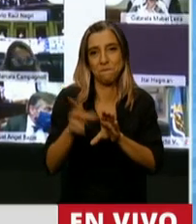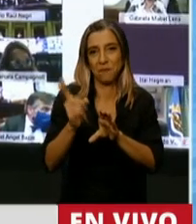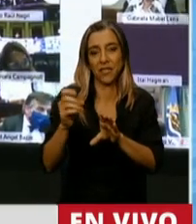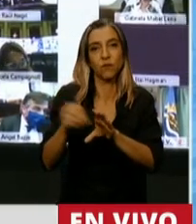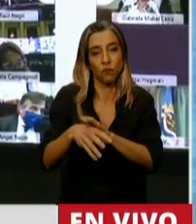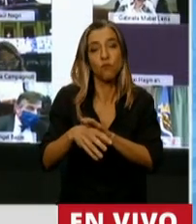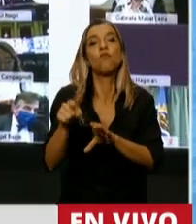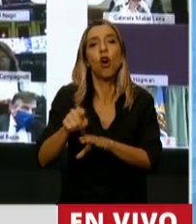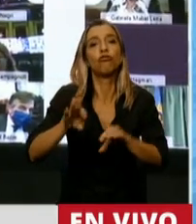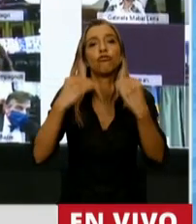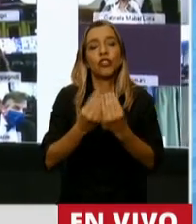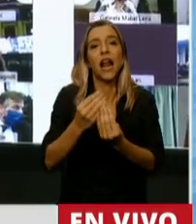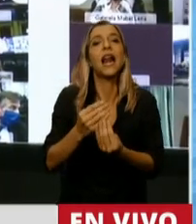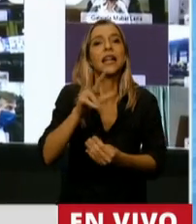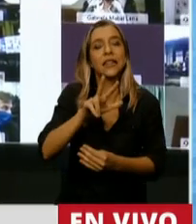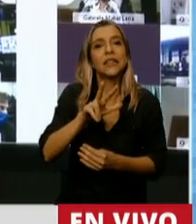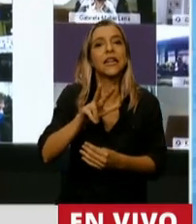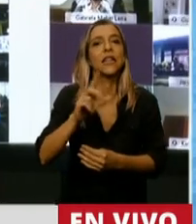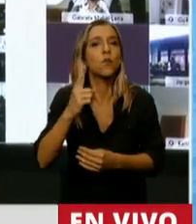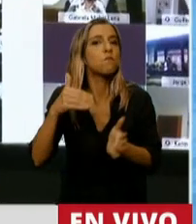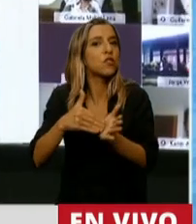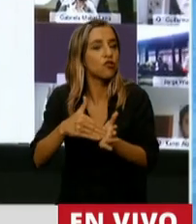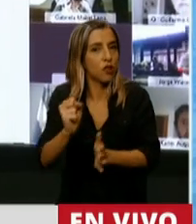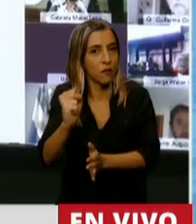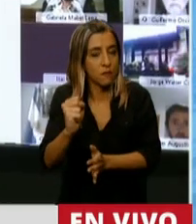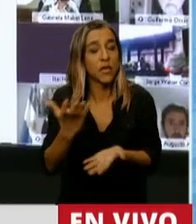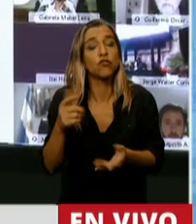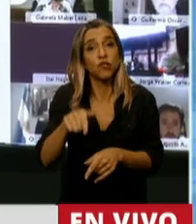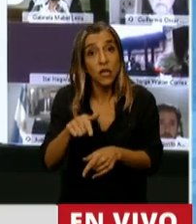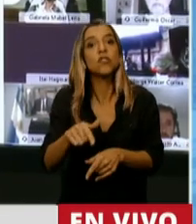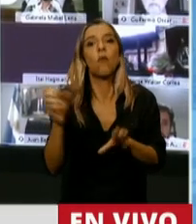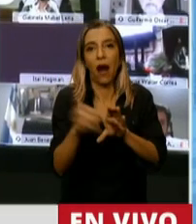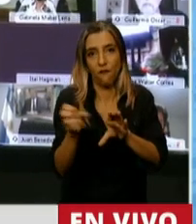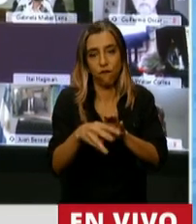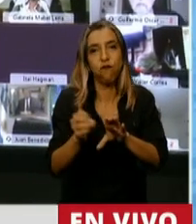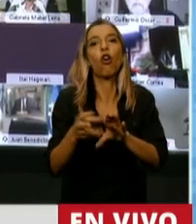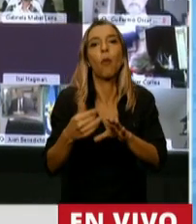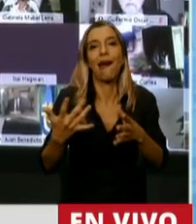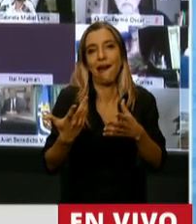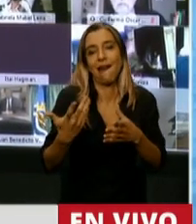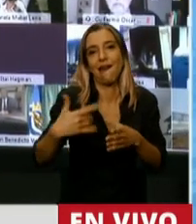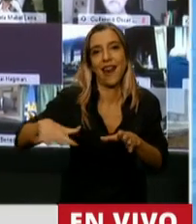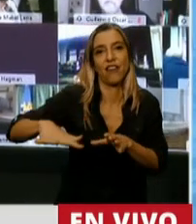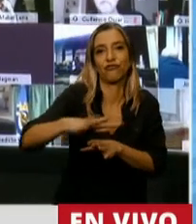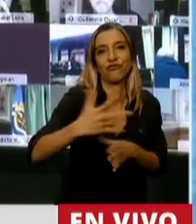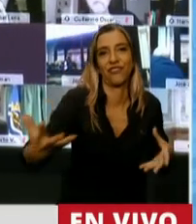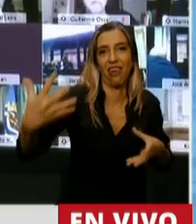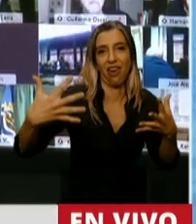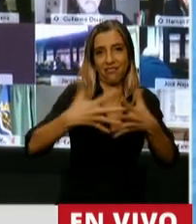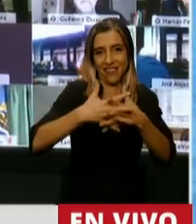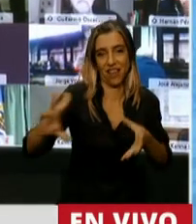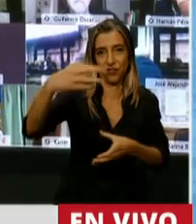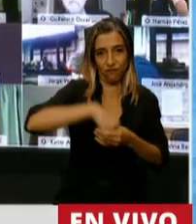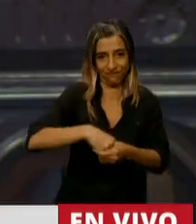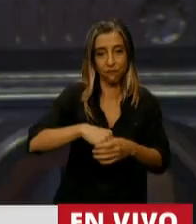millones de pesos. Esos son los primeros recursos que se destinaron al Fondo de Integración Sociurbana. Tenemos otra propuesta